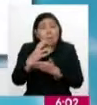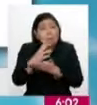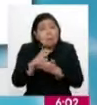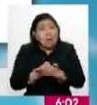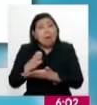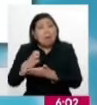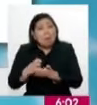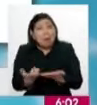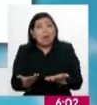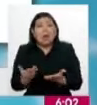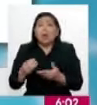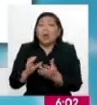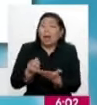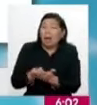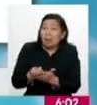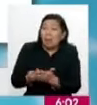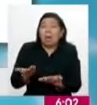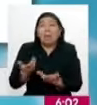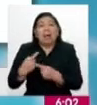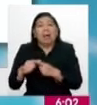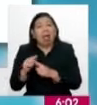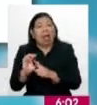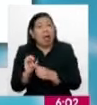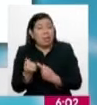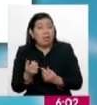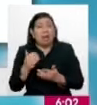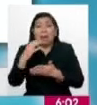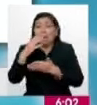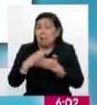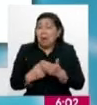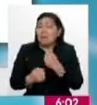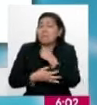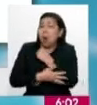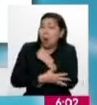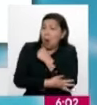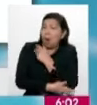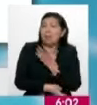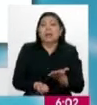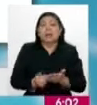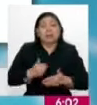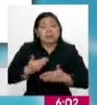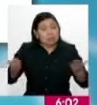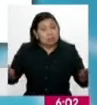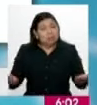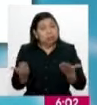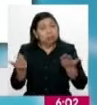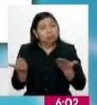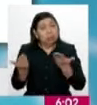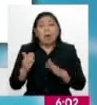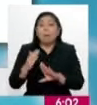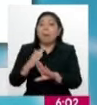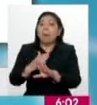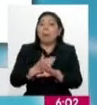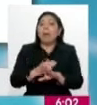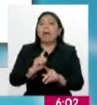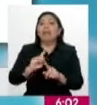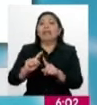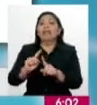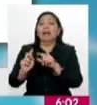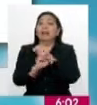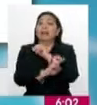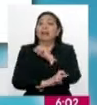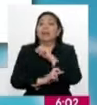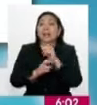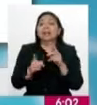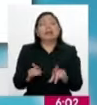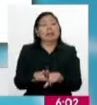reducir las desigualdades sociales y económicas, bajar los niveles de pobreza y seguir impulsando el progreso de los pueblos